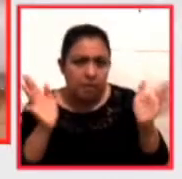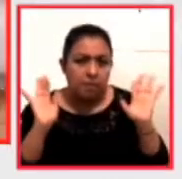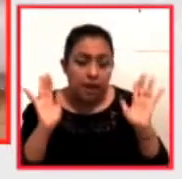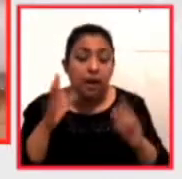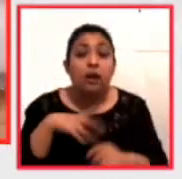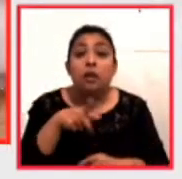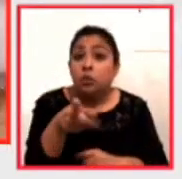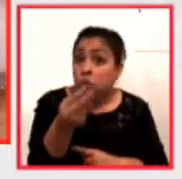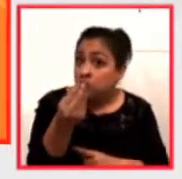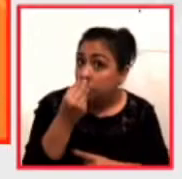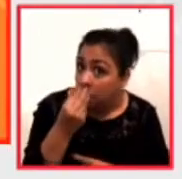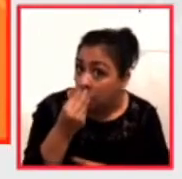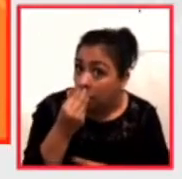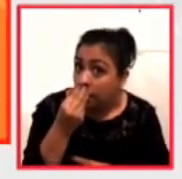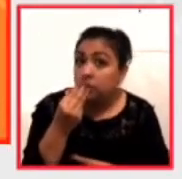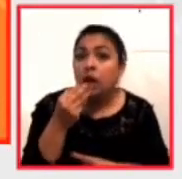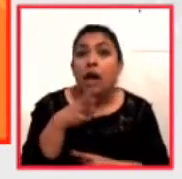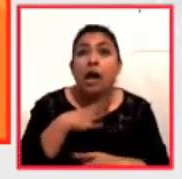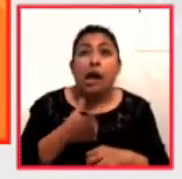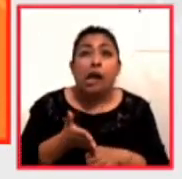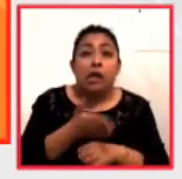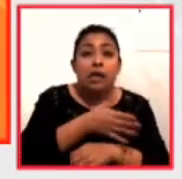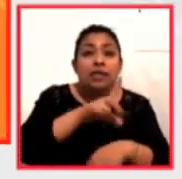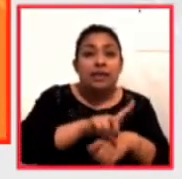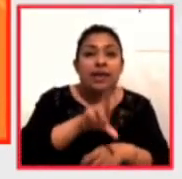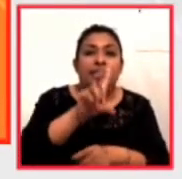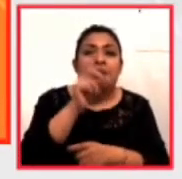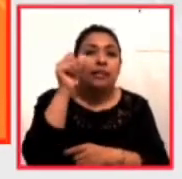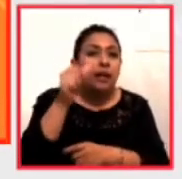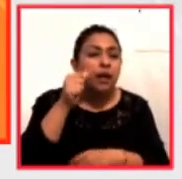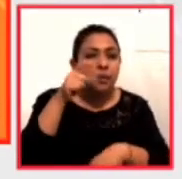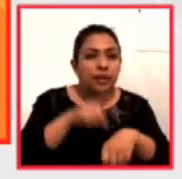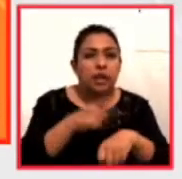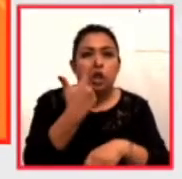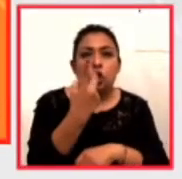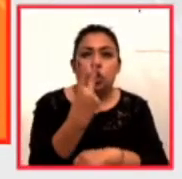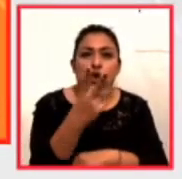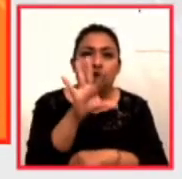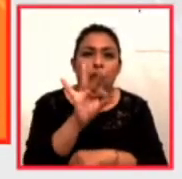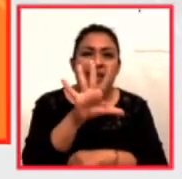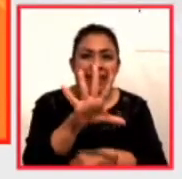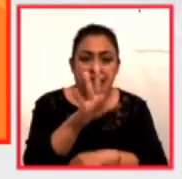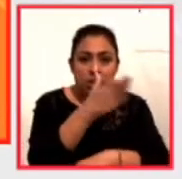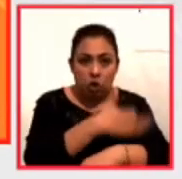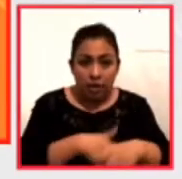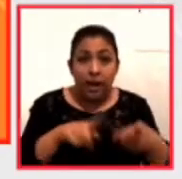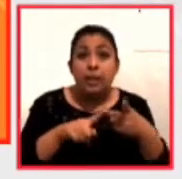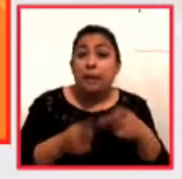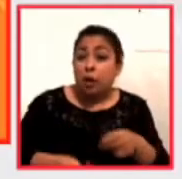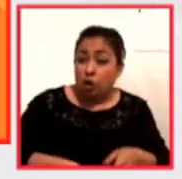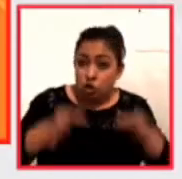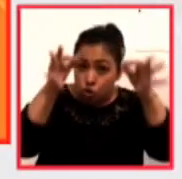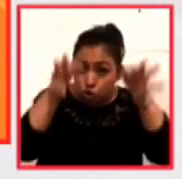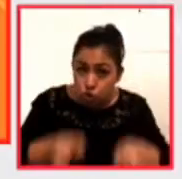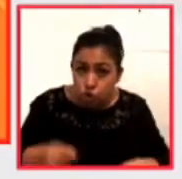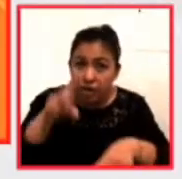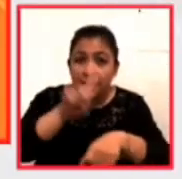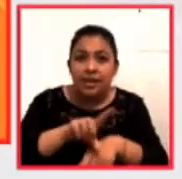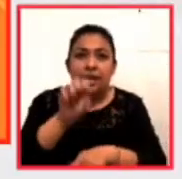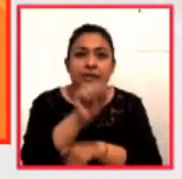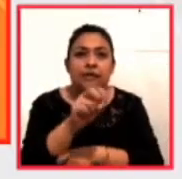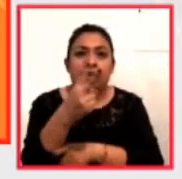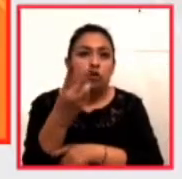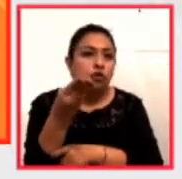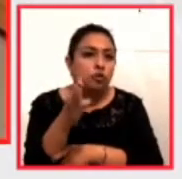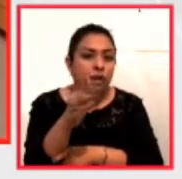vas a comer? Tendrá un preestreno el 30 de abril a las 2:45 de la tarde y su estreno se realizará el sábado 2 de mayo